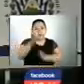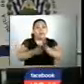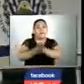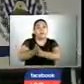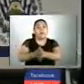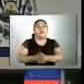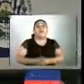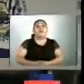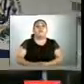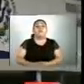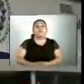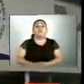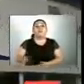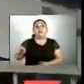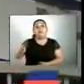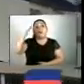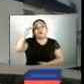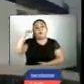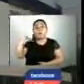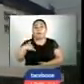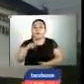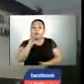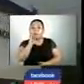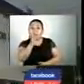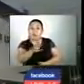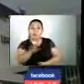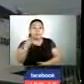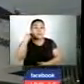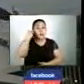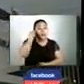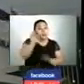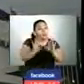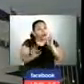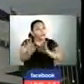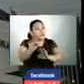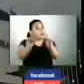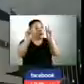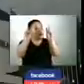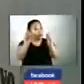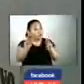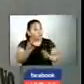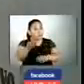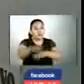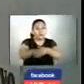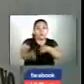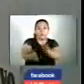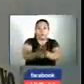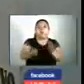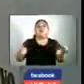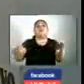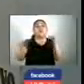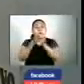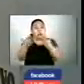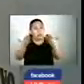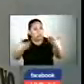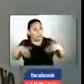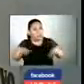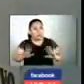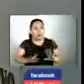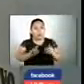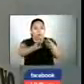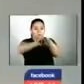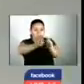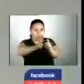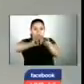La funcionaria dice que hay temas que serán prioridad para la nueva legislatura. Además, asegura que ya se tienen definidos algunos